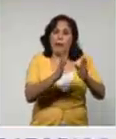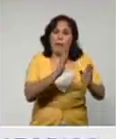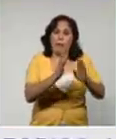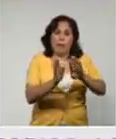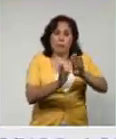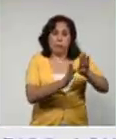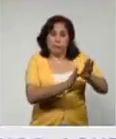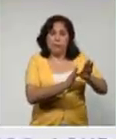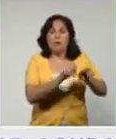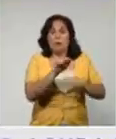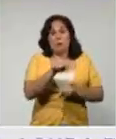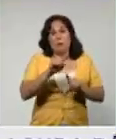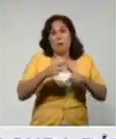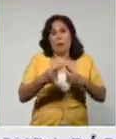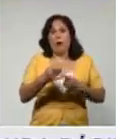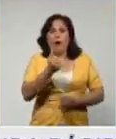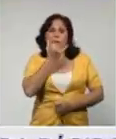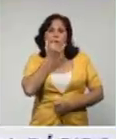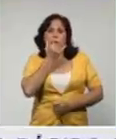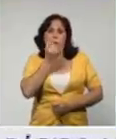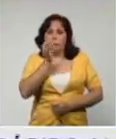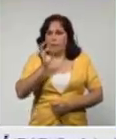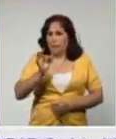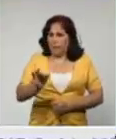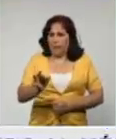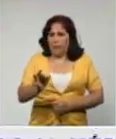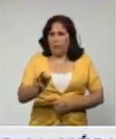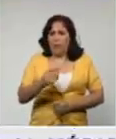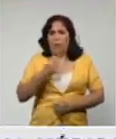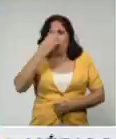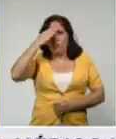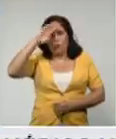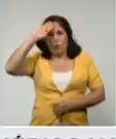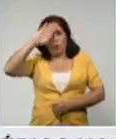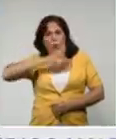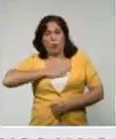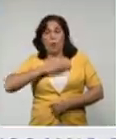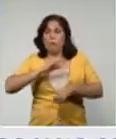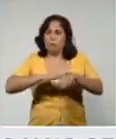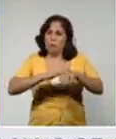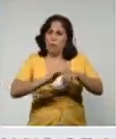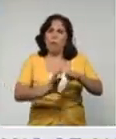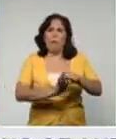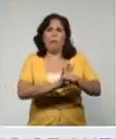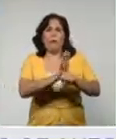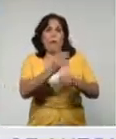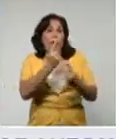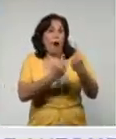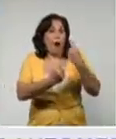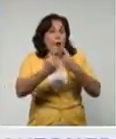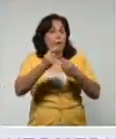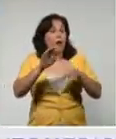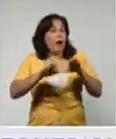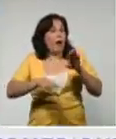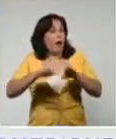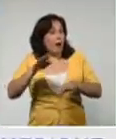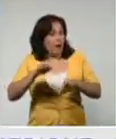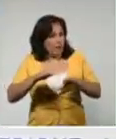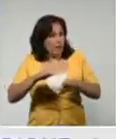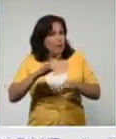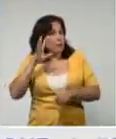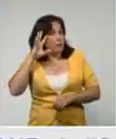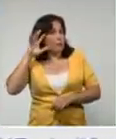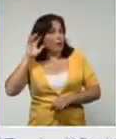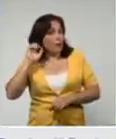es natural, afectación a nuestro país como consecuencia, en algunas ocasiones,